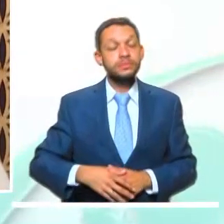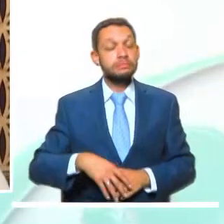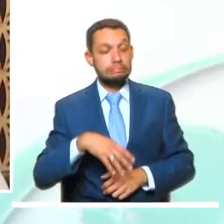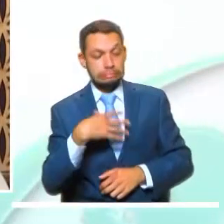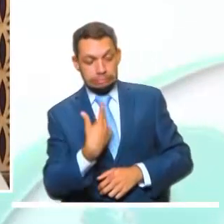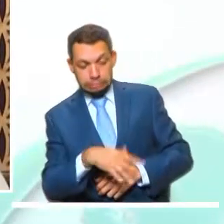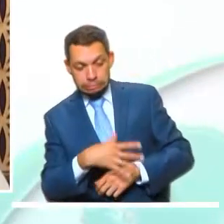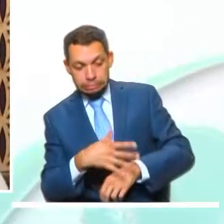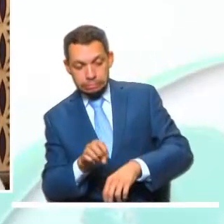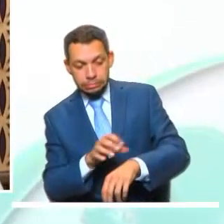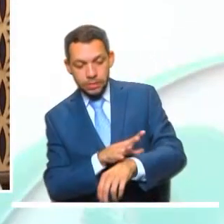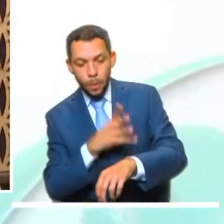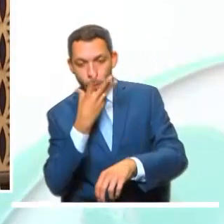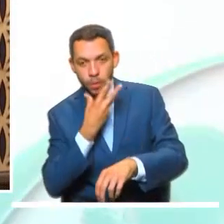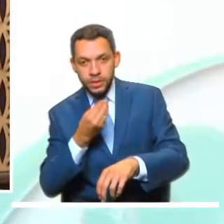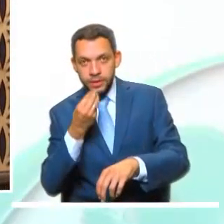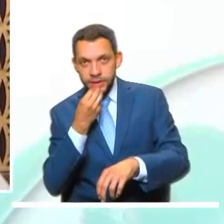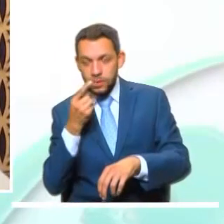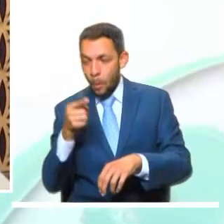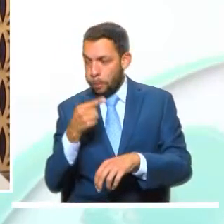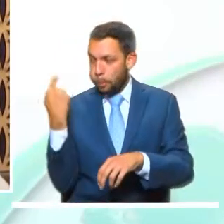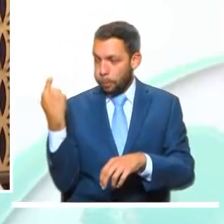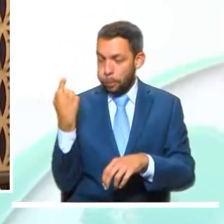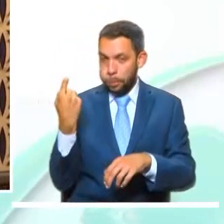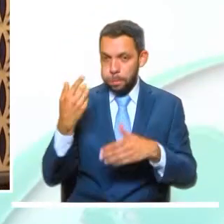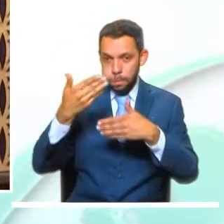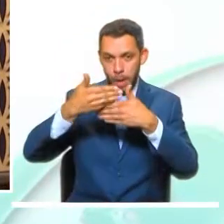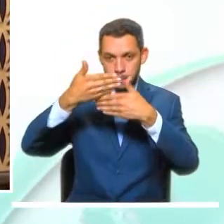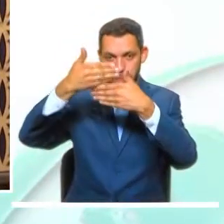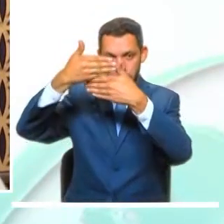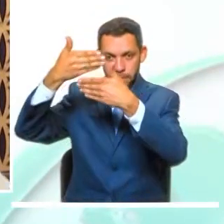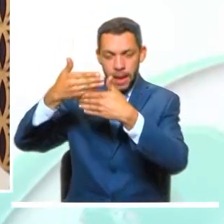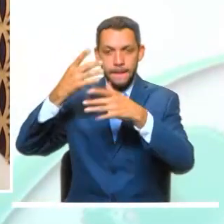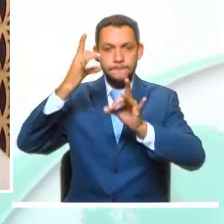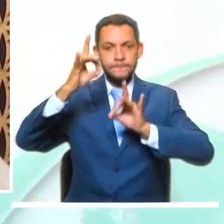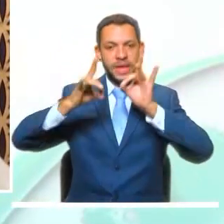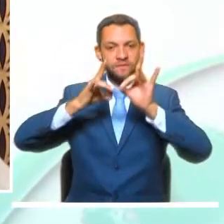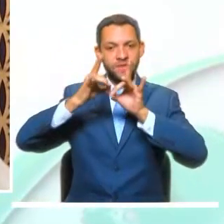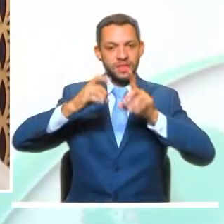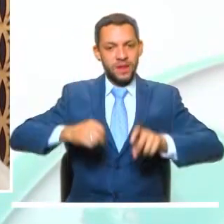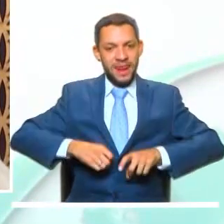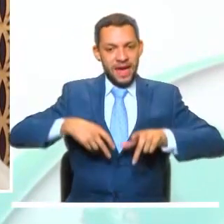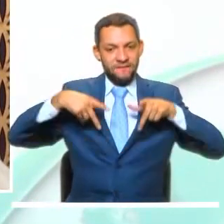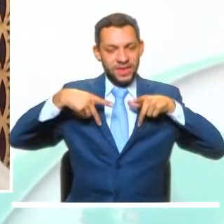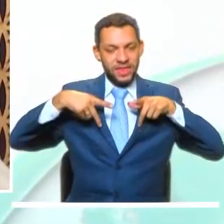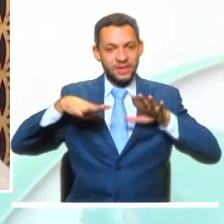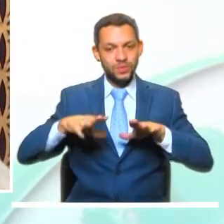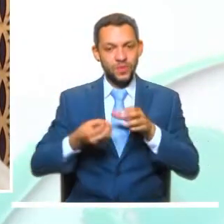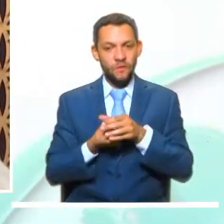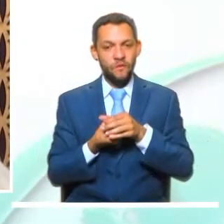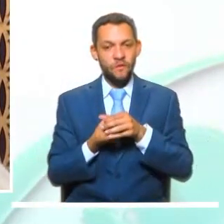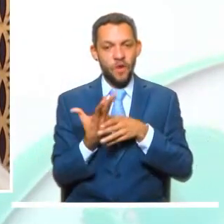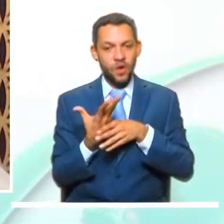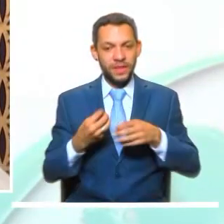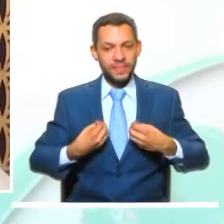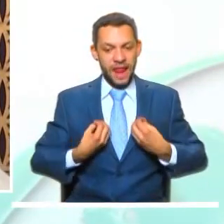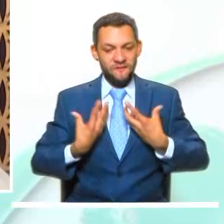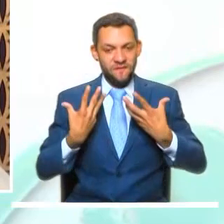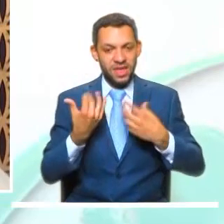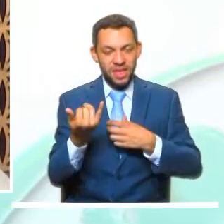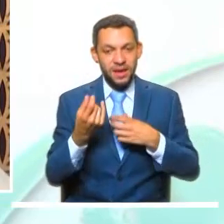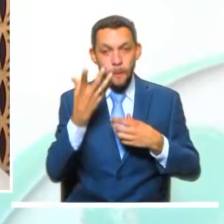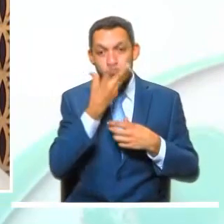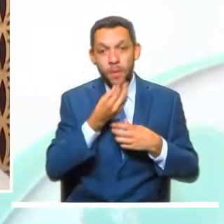ese fondo que tiene ahí es la perfección de la vida a través de la flor de la vida a la perfección del universo